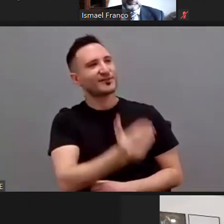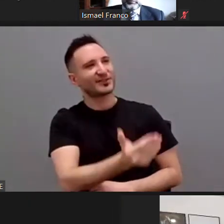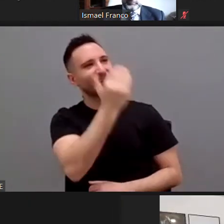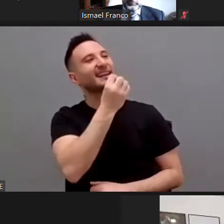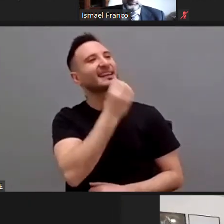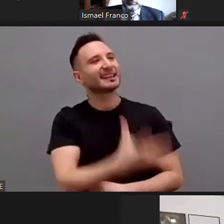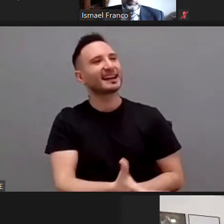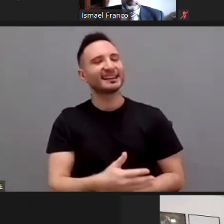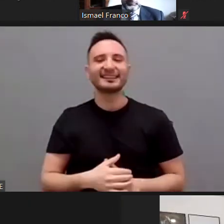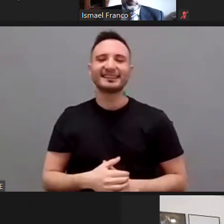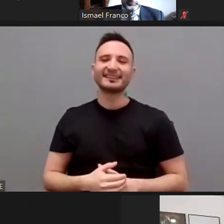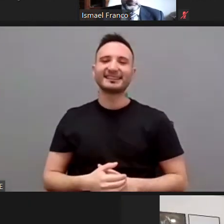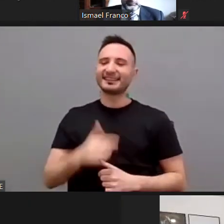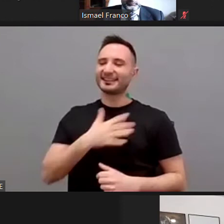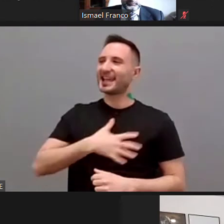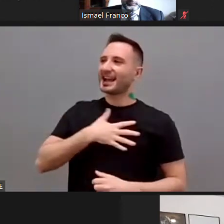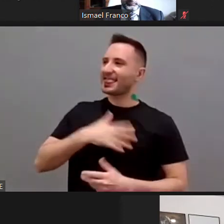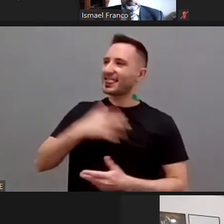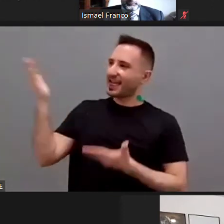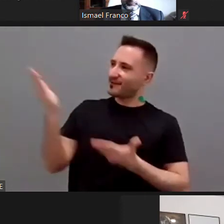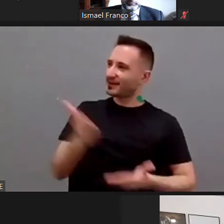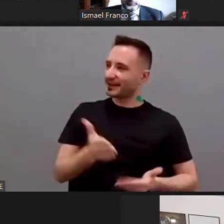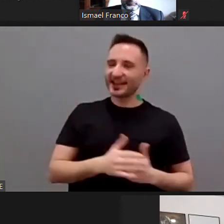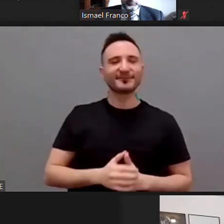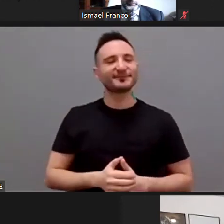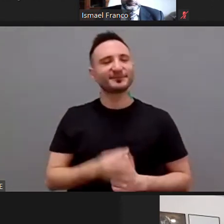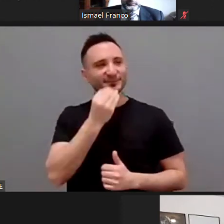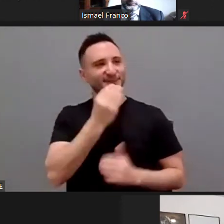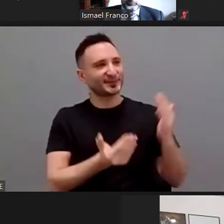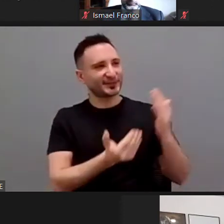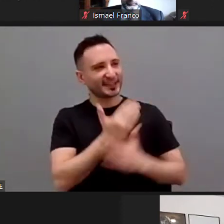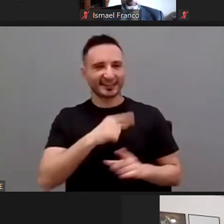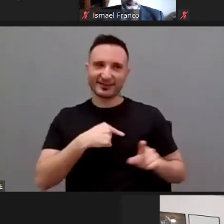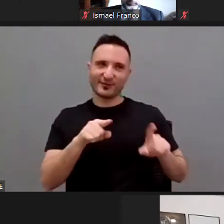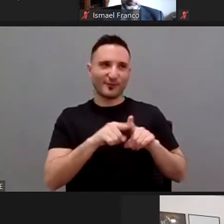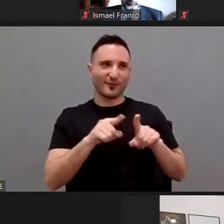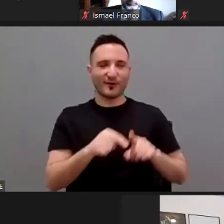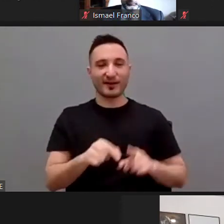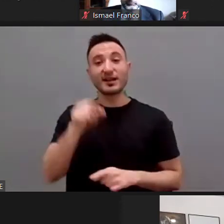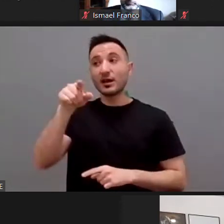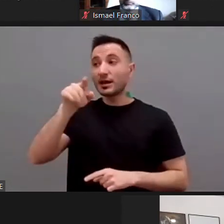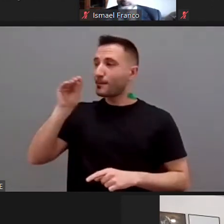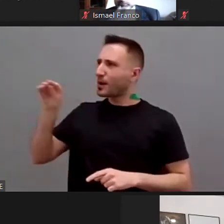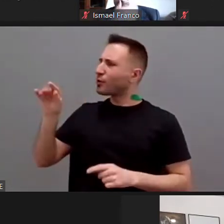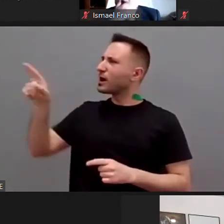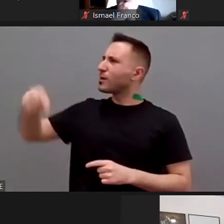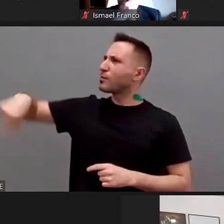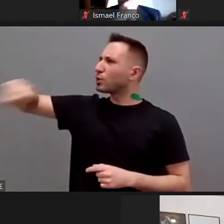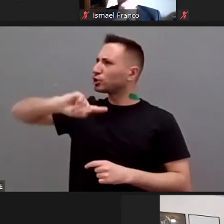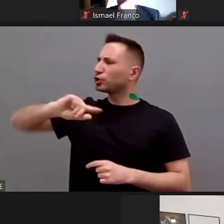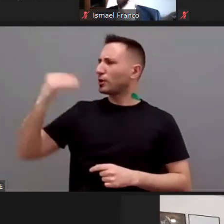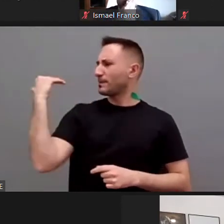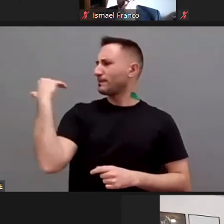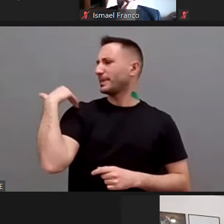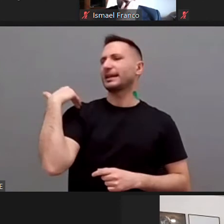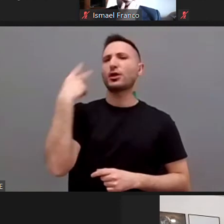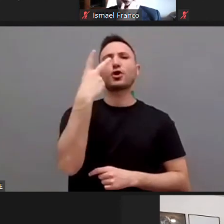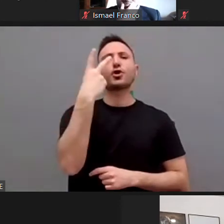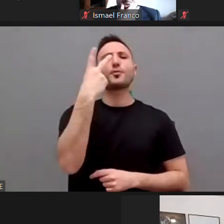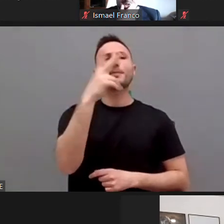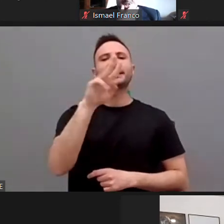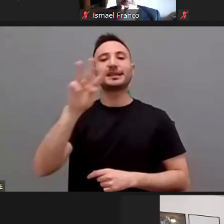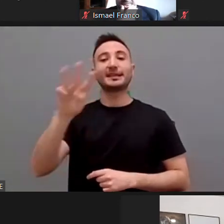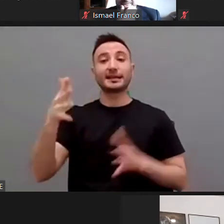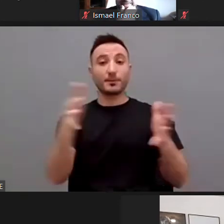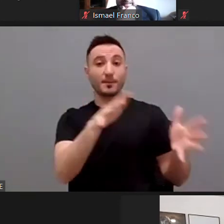mañana. Igualmente. Laura, vosotros habéis realizado un estudio el 23 de marzo del 20 en el